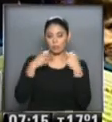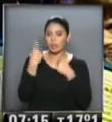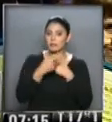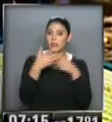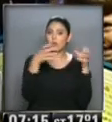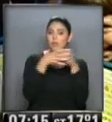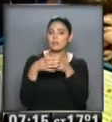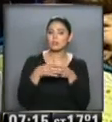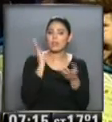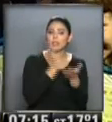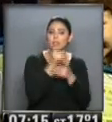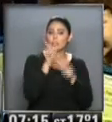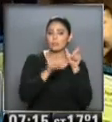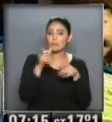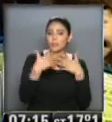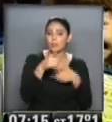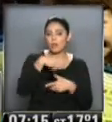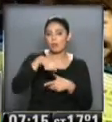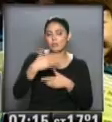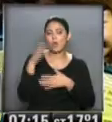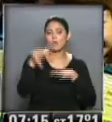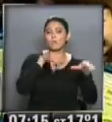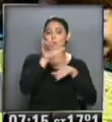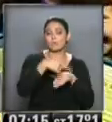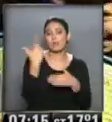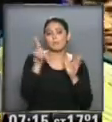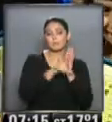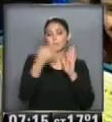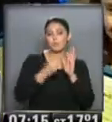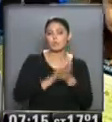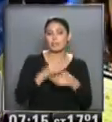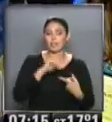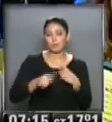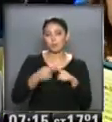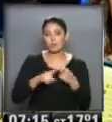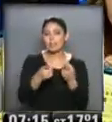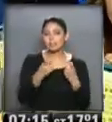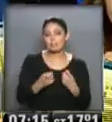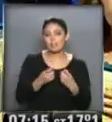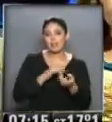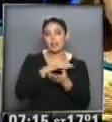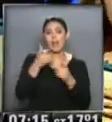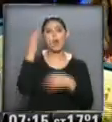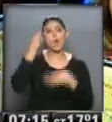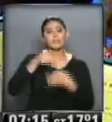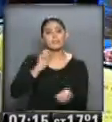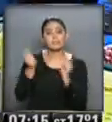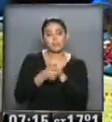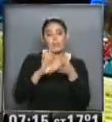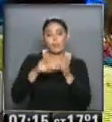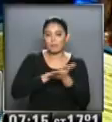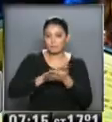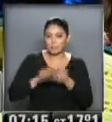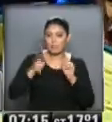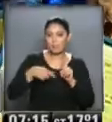organizaciones de derechos humanos son convocantes legítimos de la discusión sobre la necesidad de transparentar la justicia y fomentar